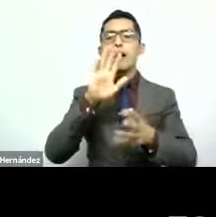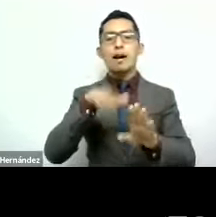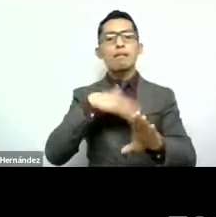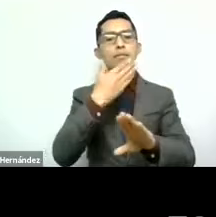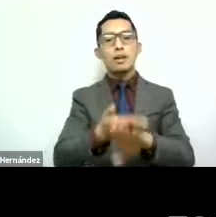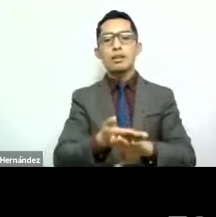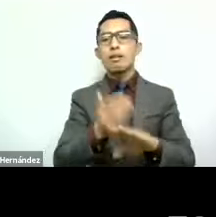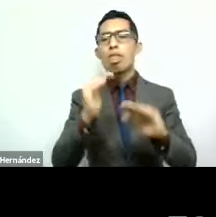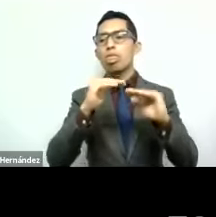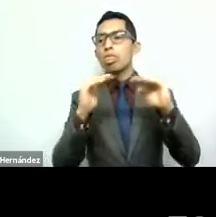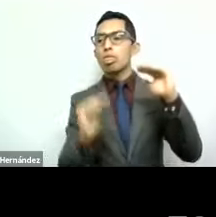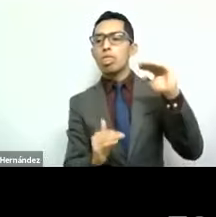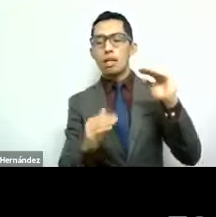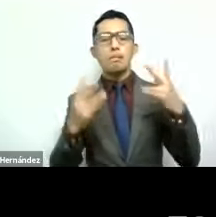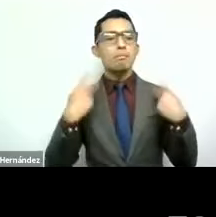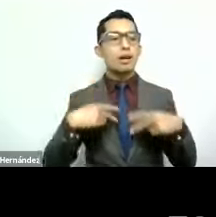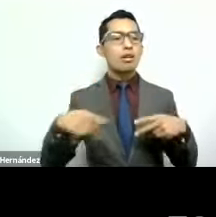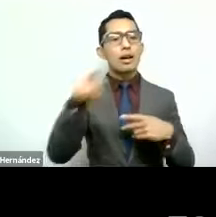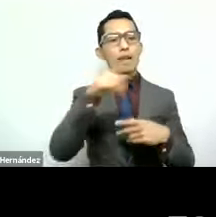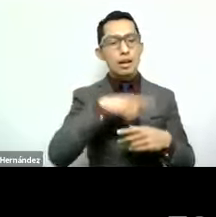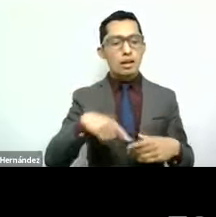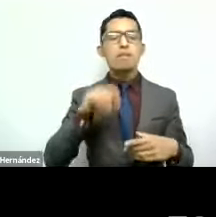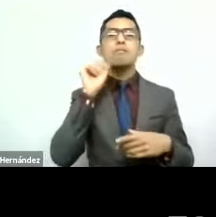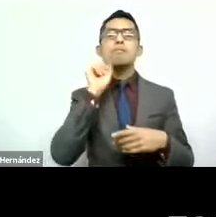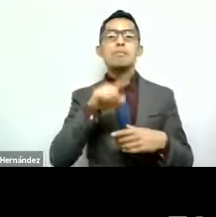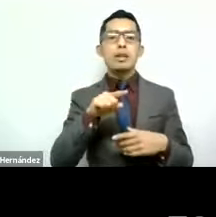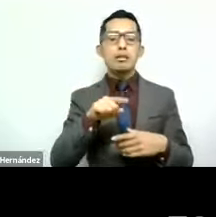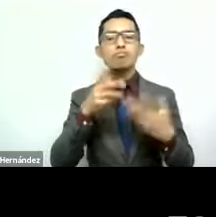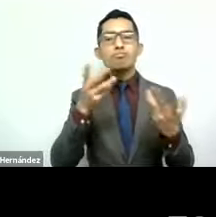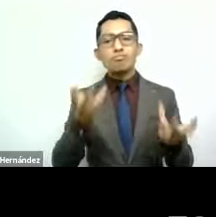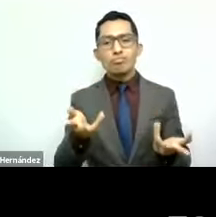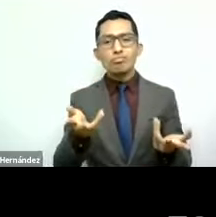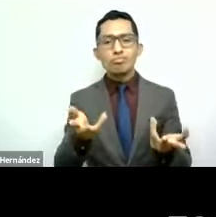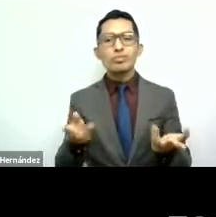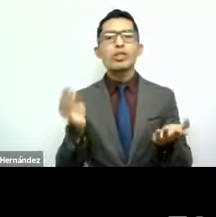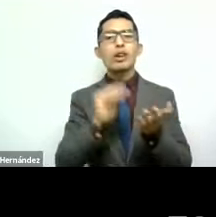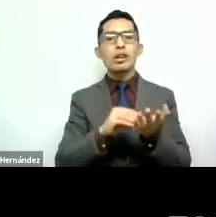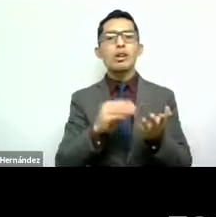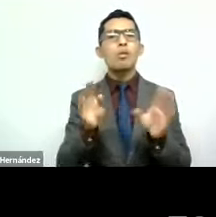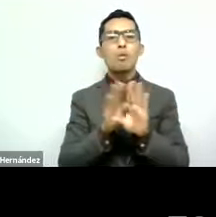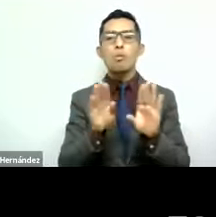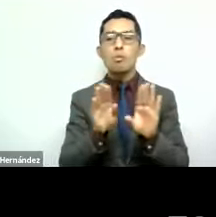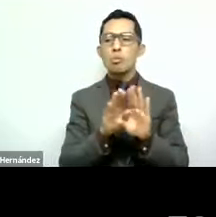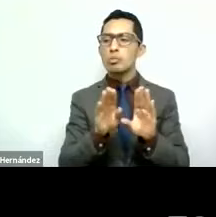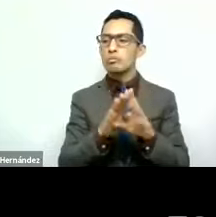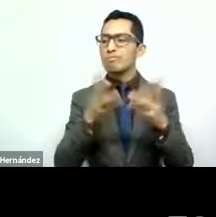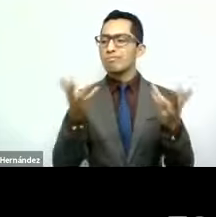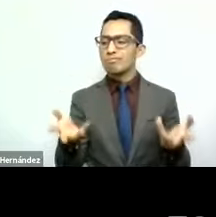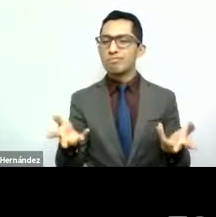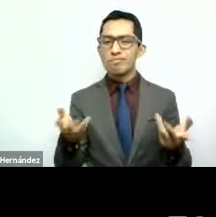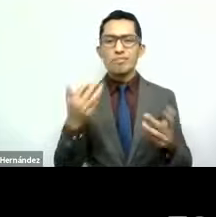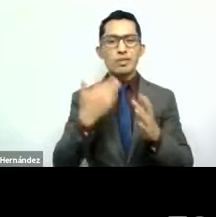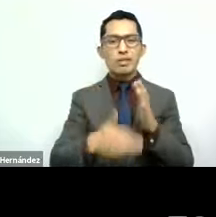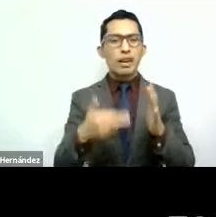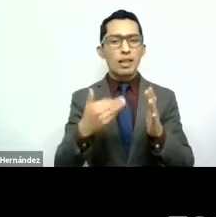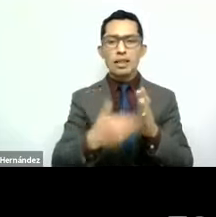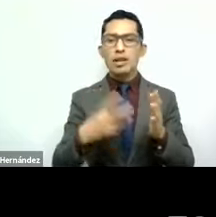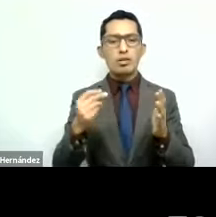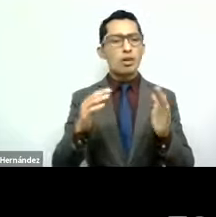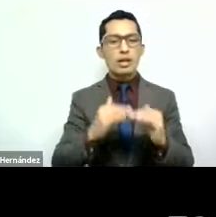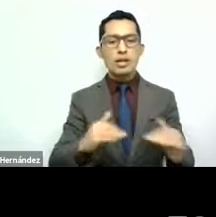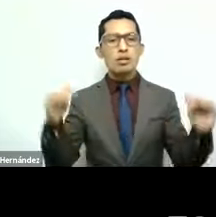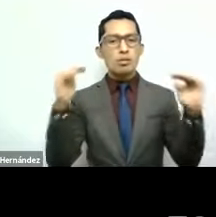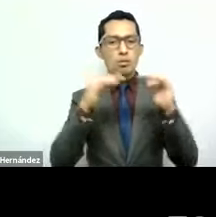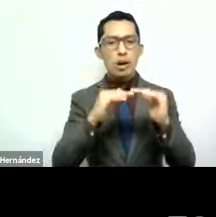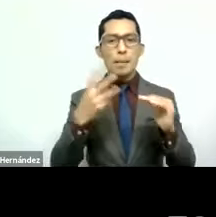ha permitido que sigamos conviviendo a partir de relaciones totalmente asimétricas, donde ha habido alguien